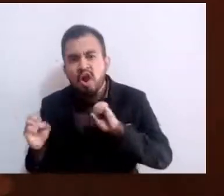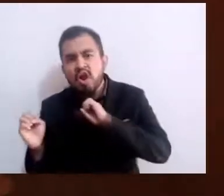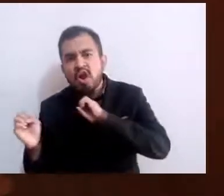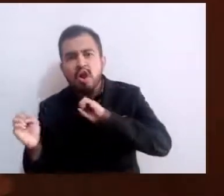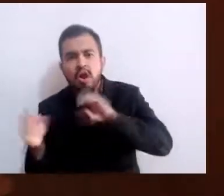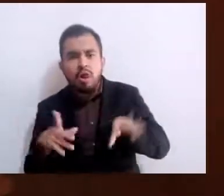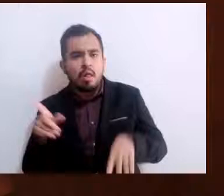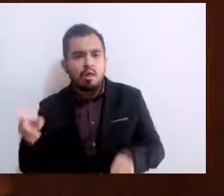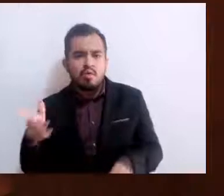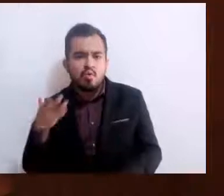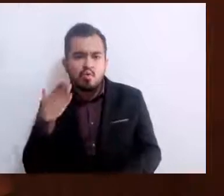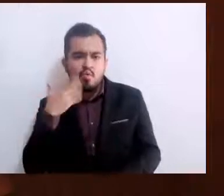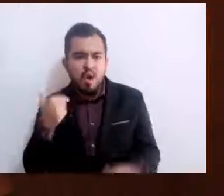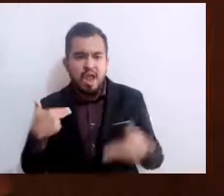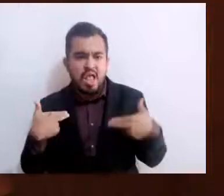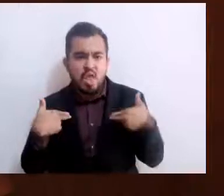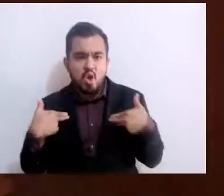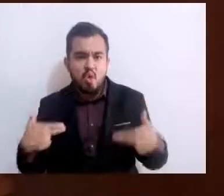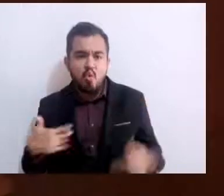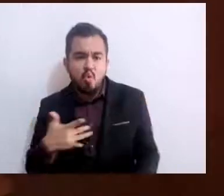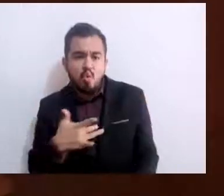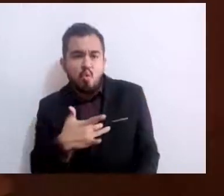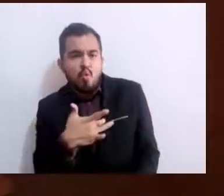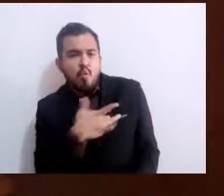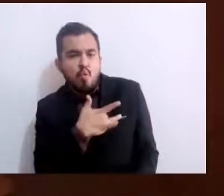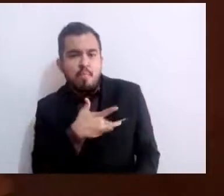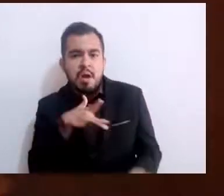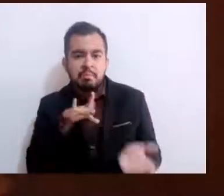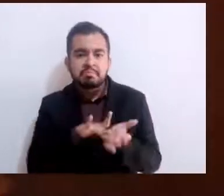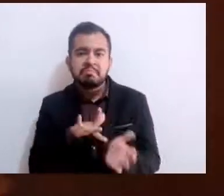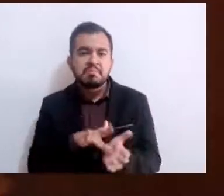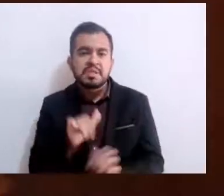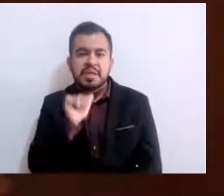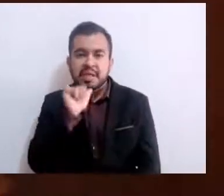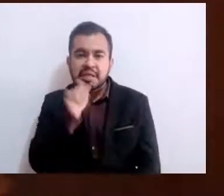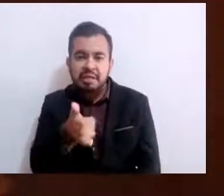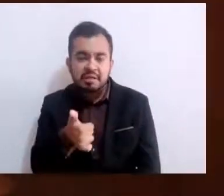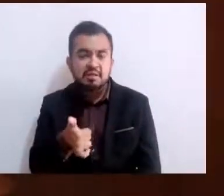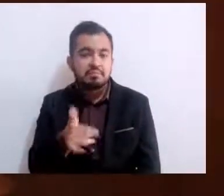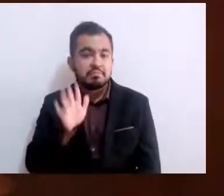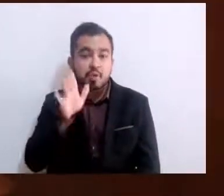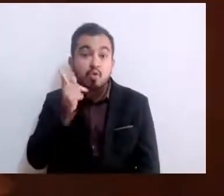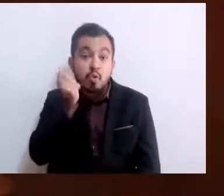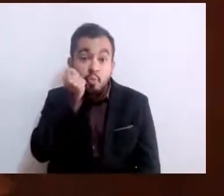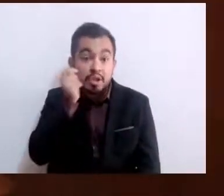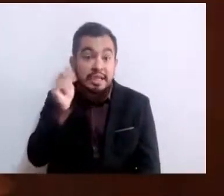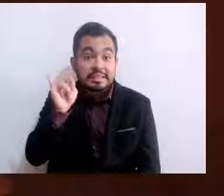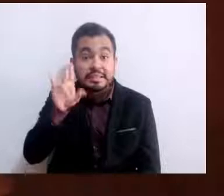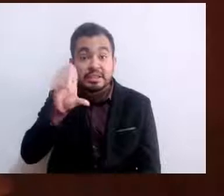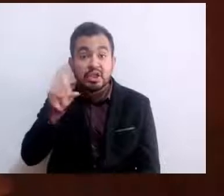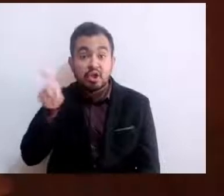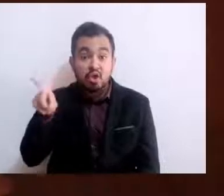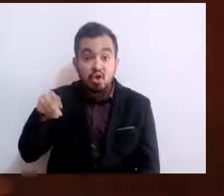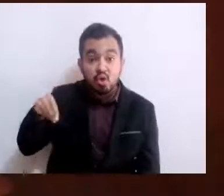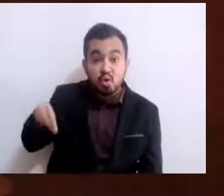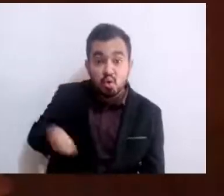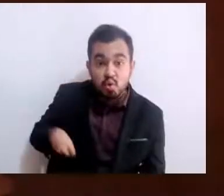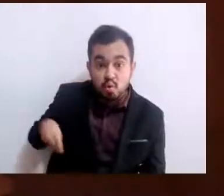independientemente si es culpable o no, si lo que hizo